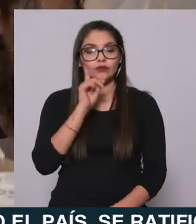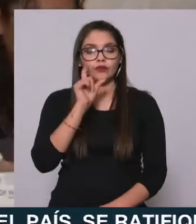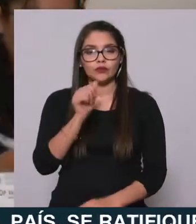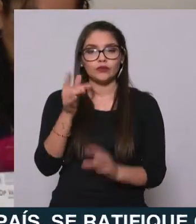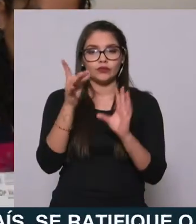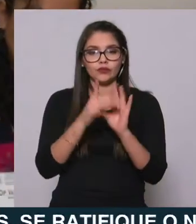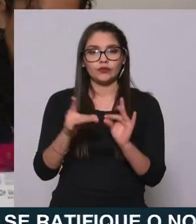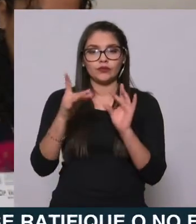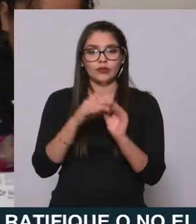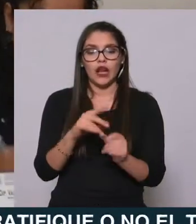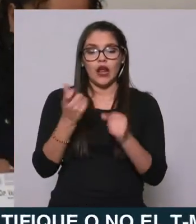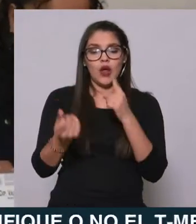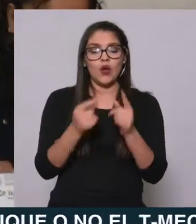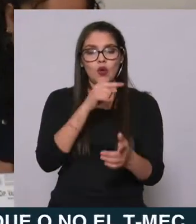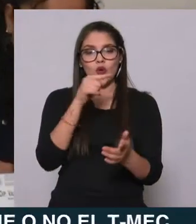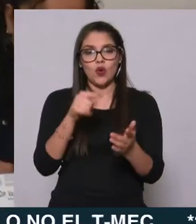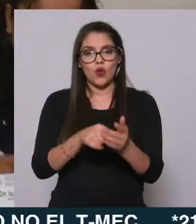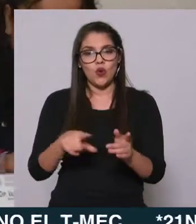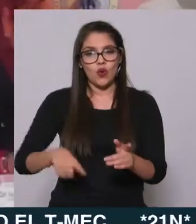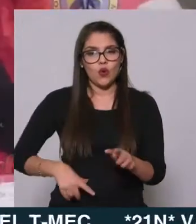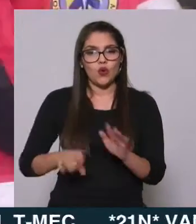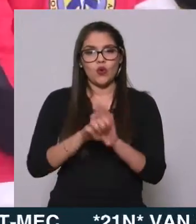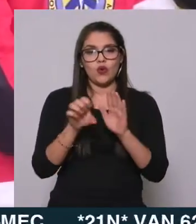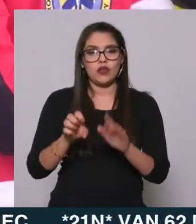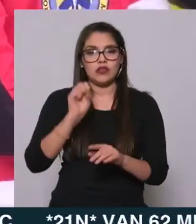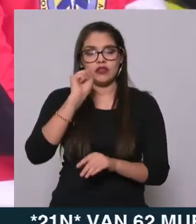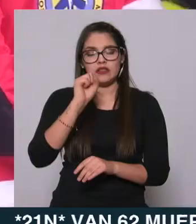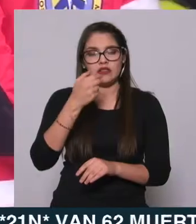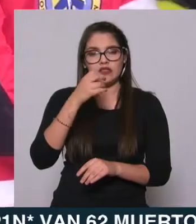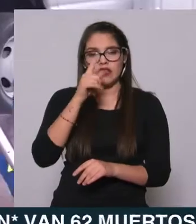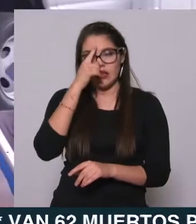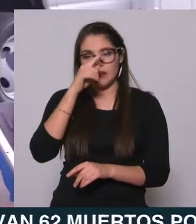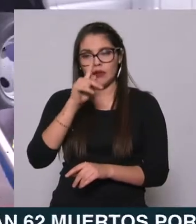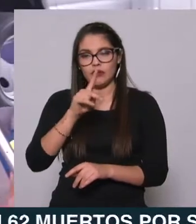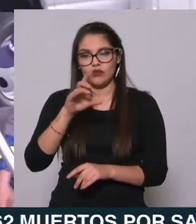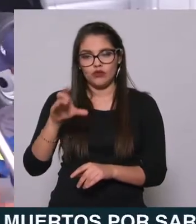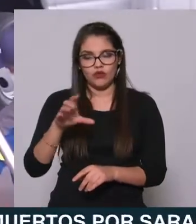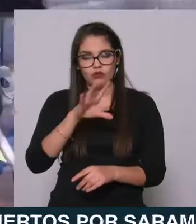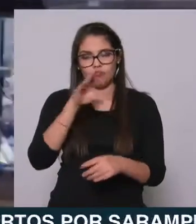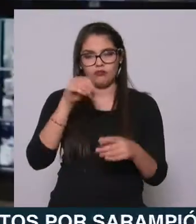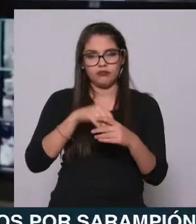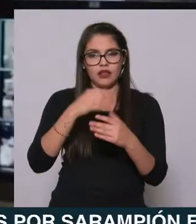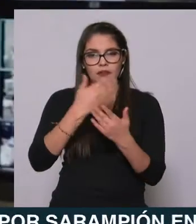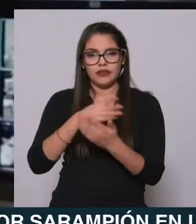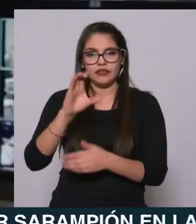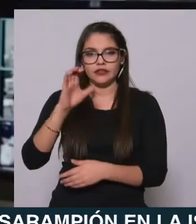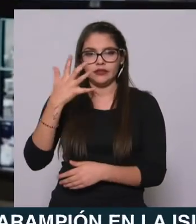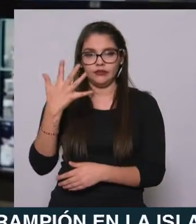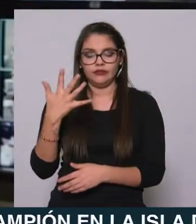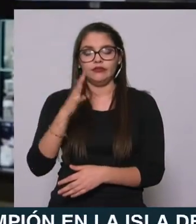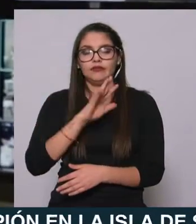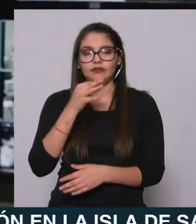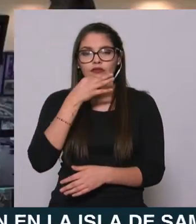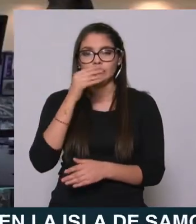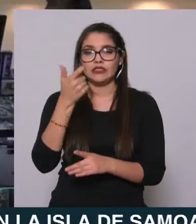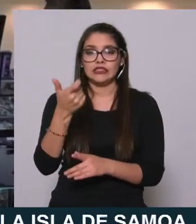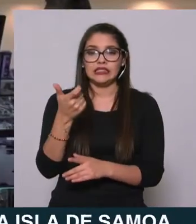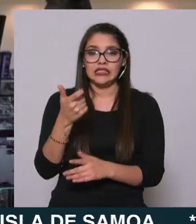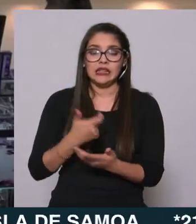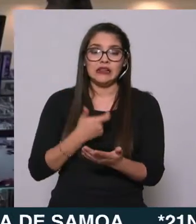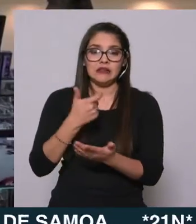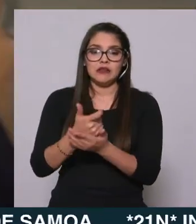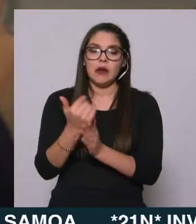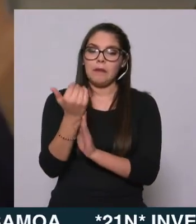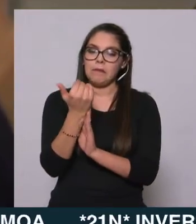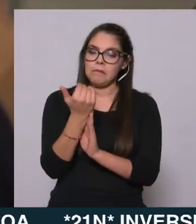explicó que para algunas áreas del gobierno como la Secretaría de Protección Civil y Gestión Integral de Riesgos y el C5 presentaron recortes en su presupuesto para el